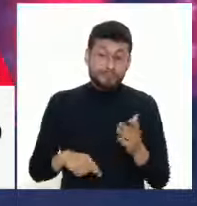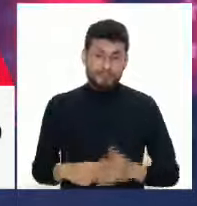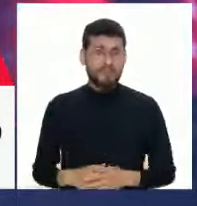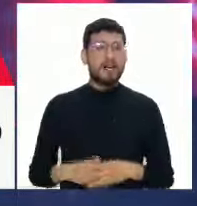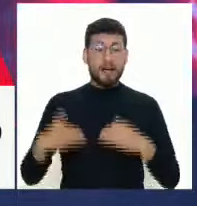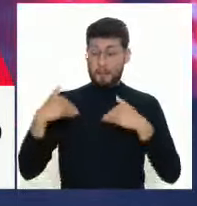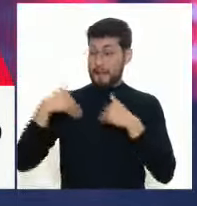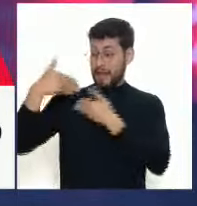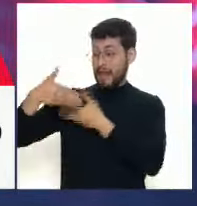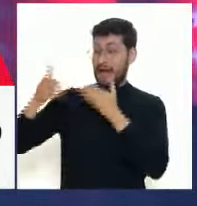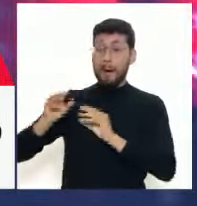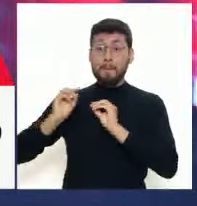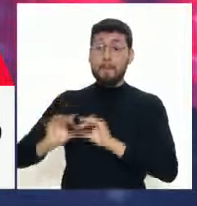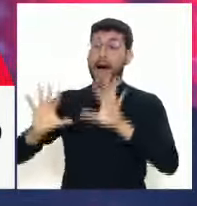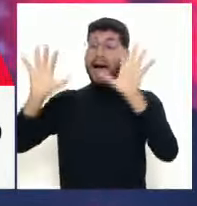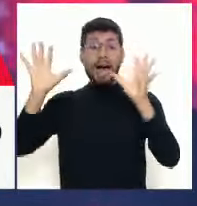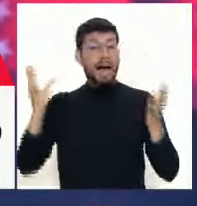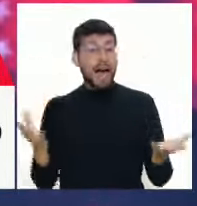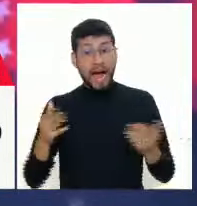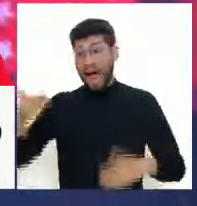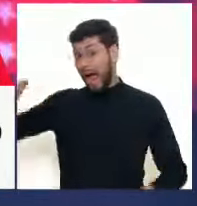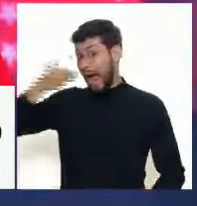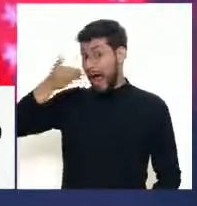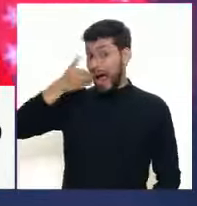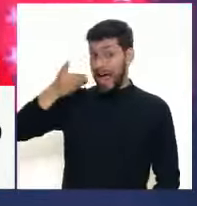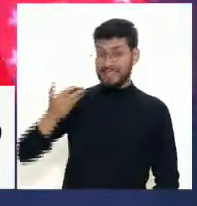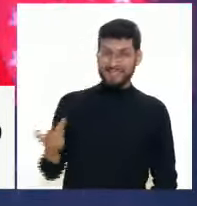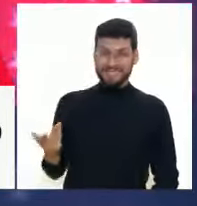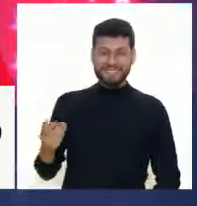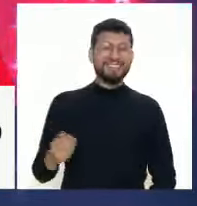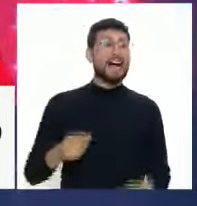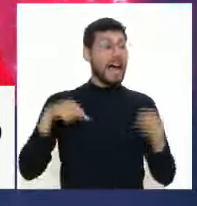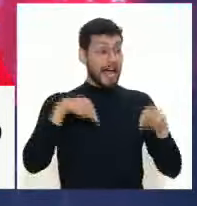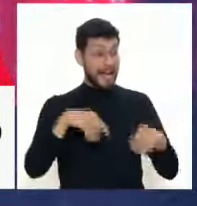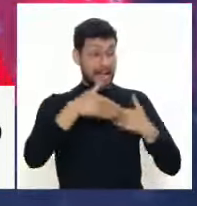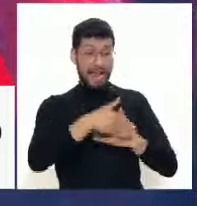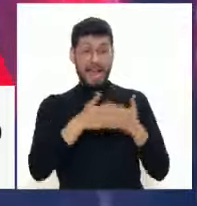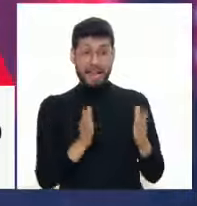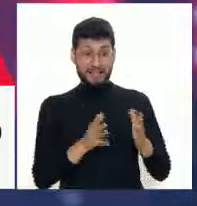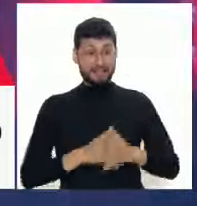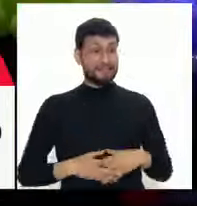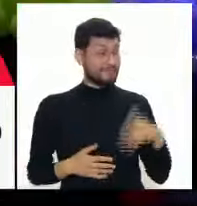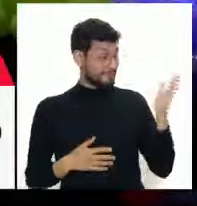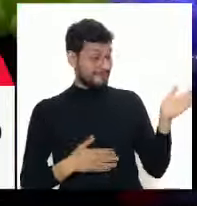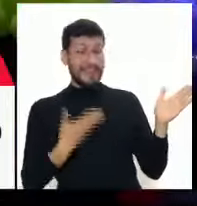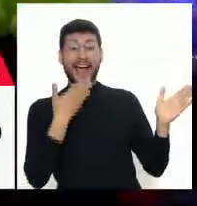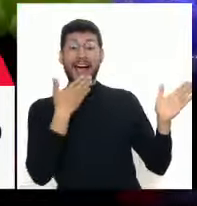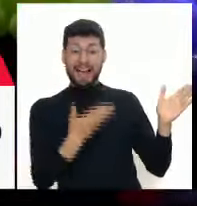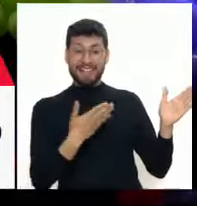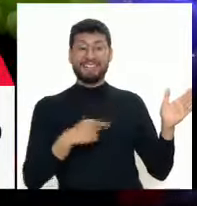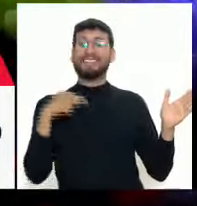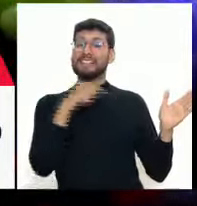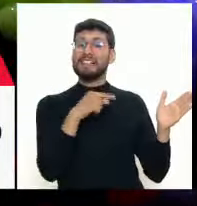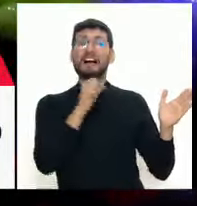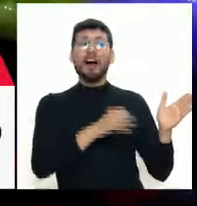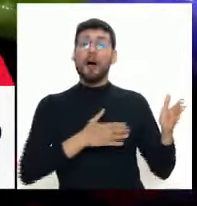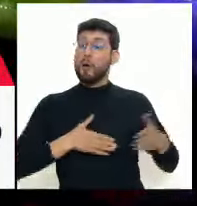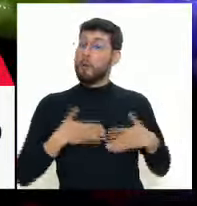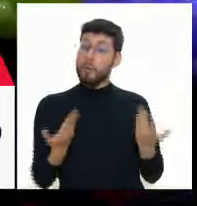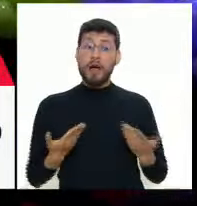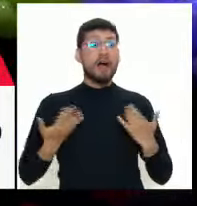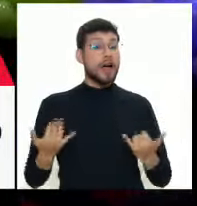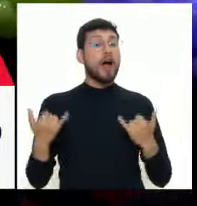mi caja mágica de pizza. Esta caja, muchas gracias, me permitirá hacer